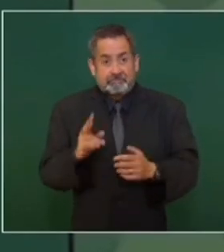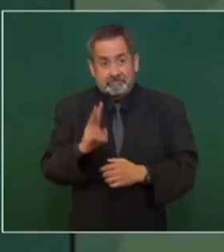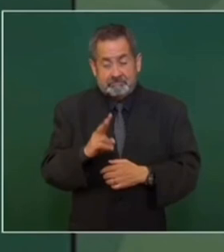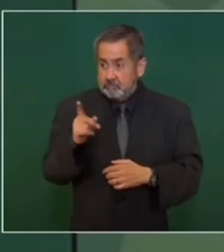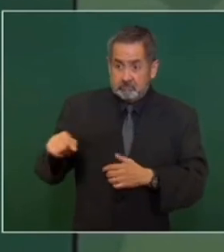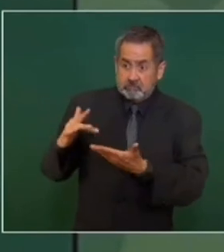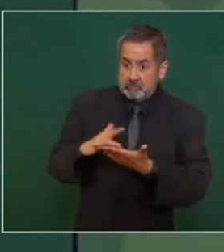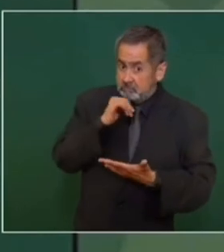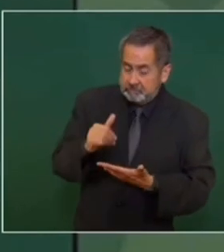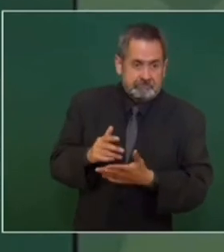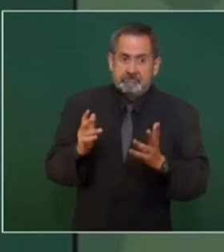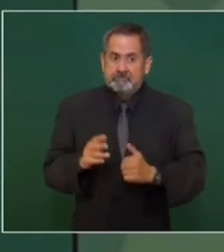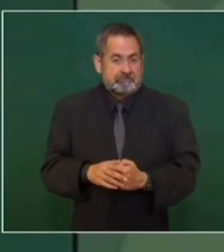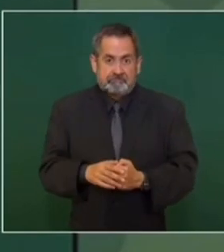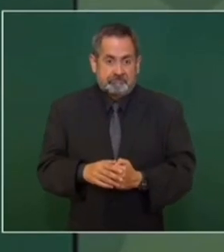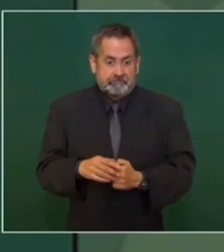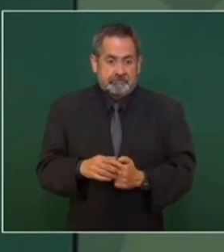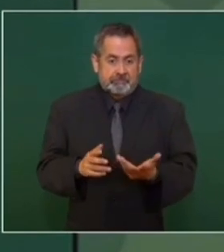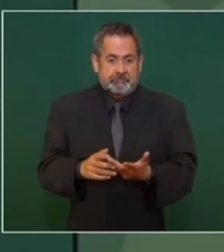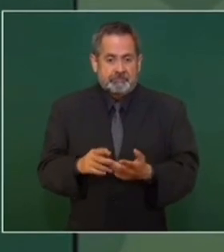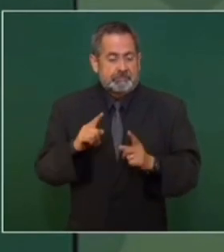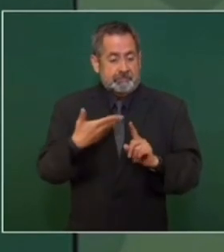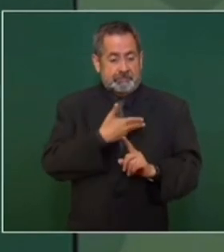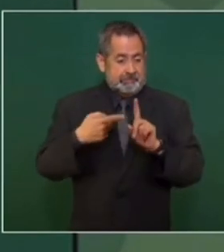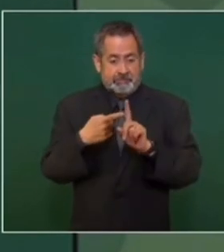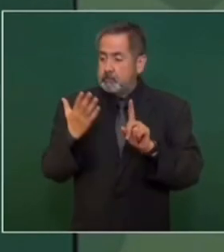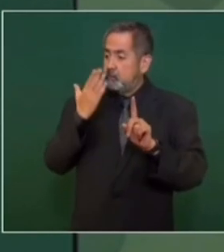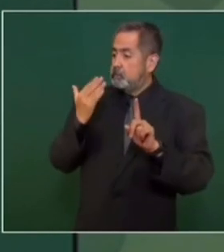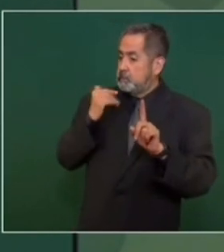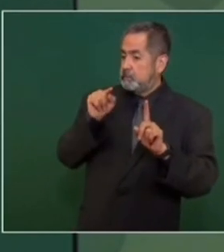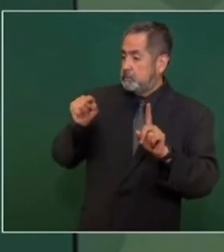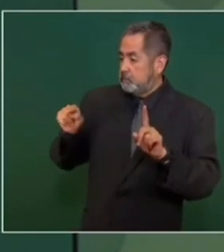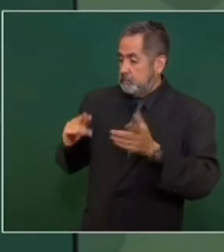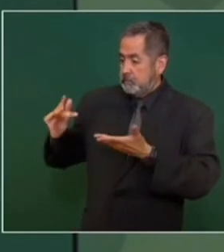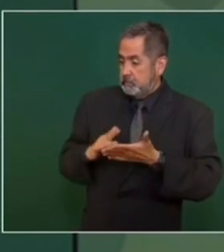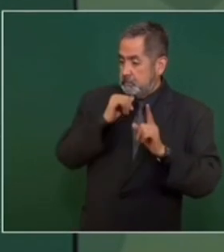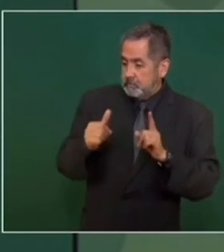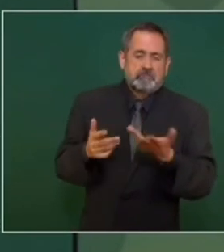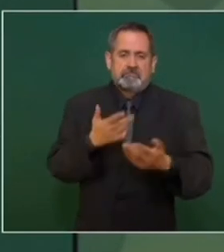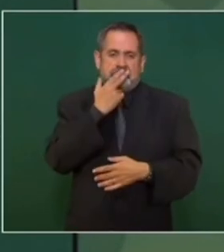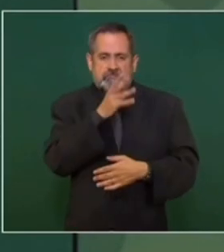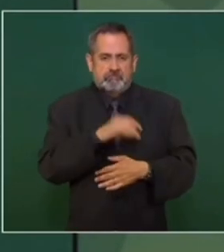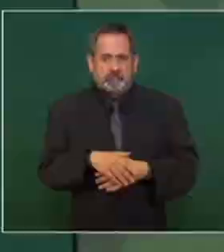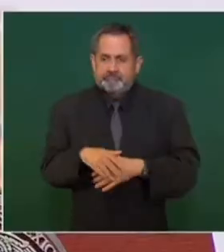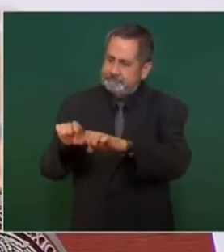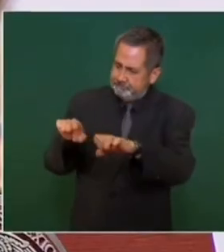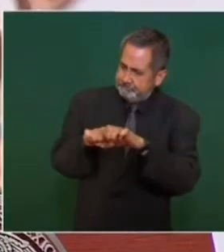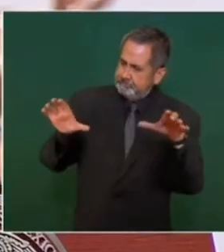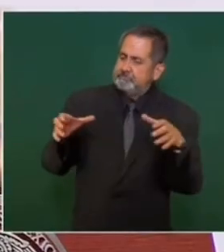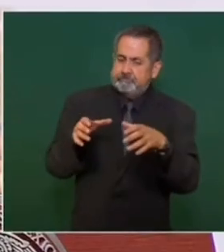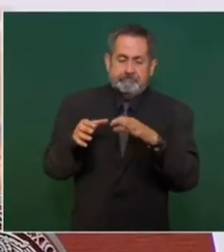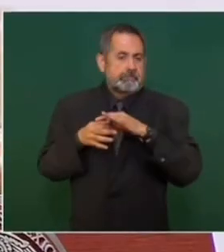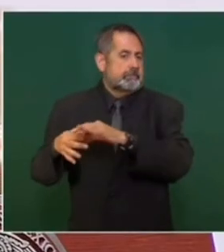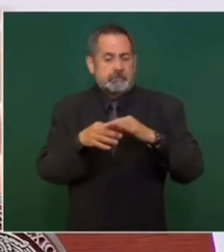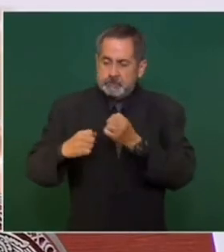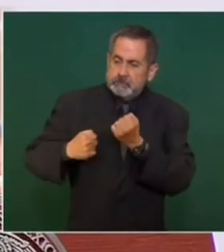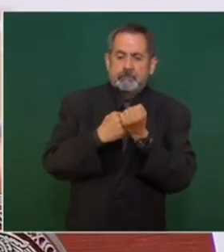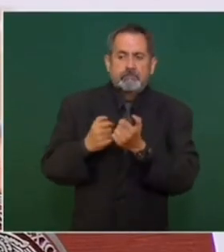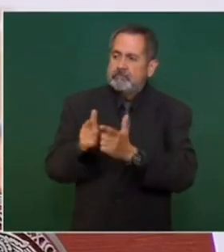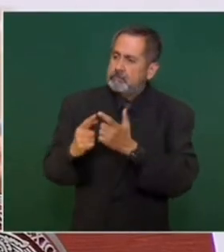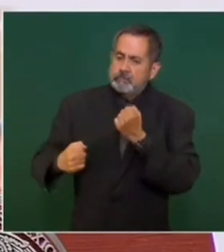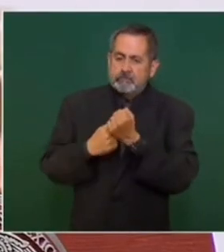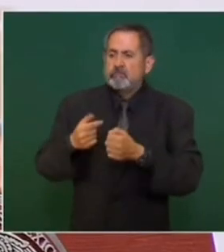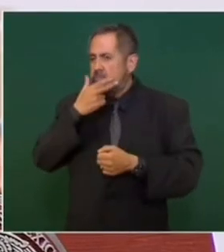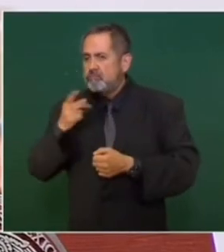este el presidente chino muy tipo sin un respaldo de un grupo